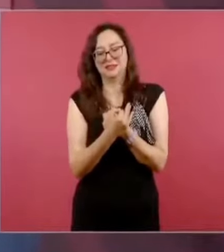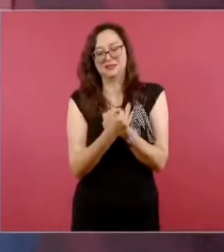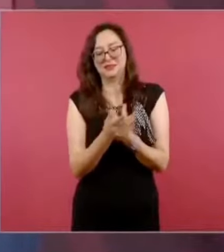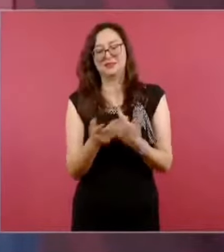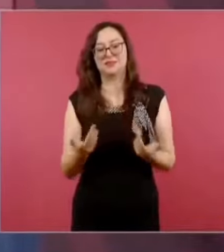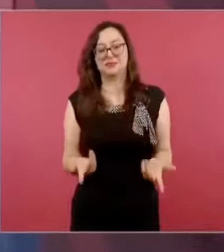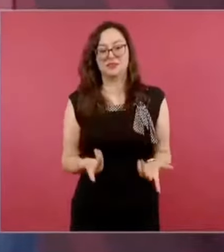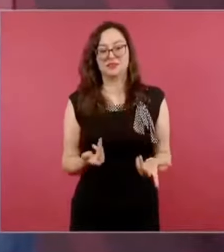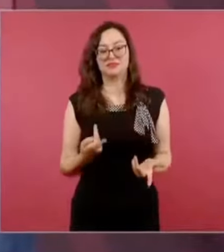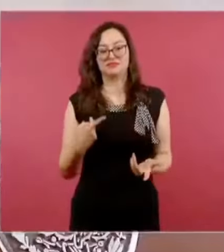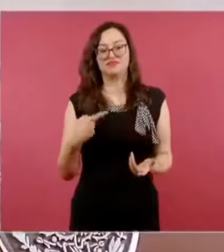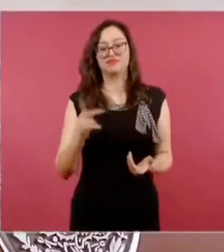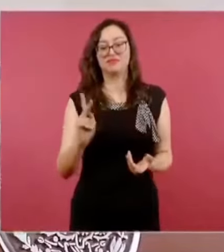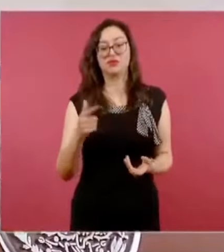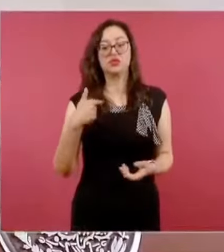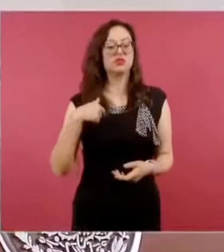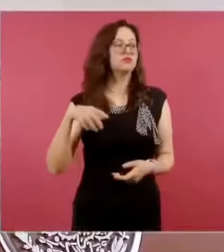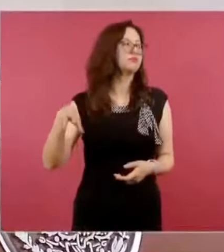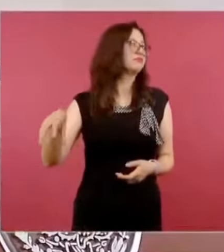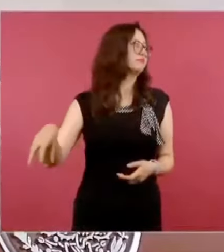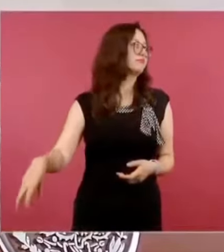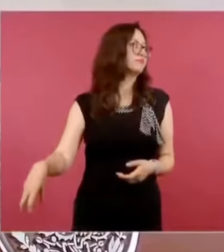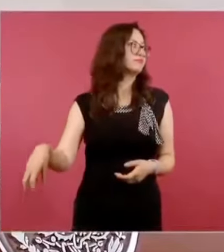pues hice así.